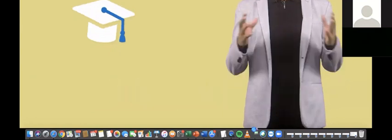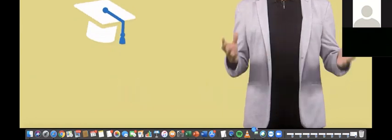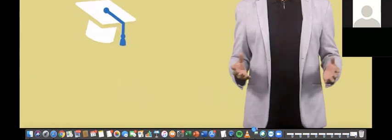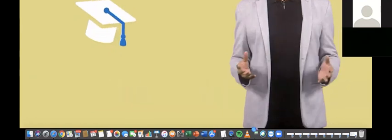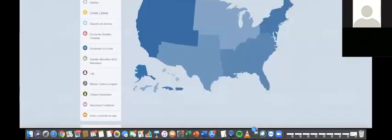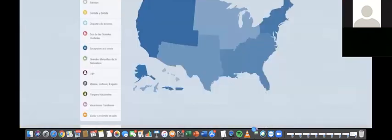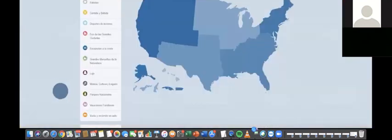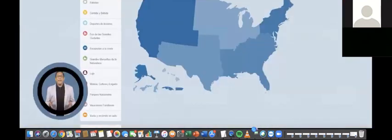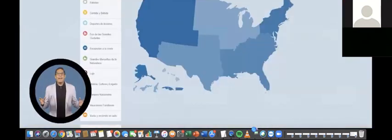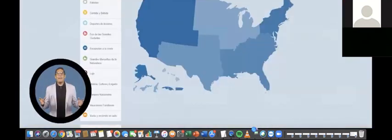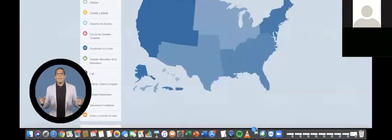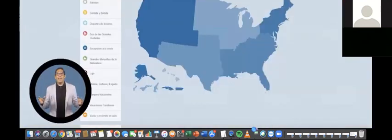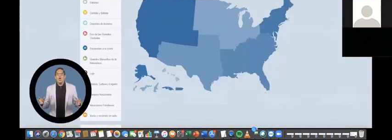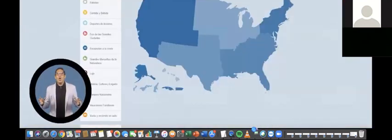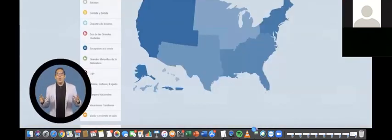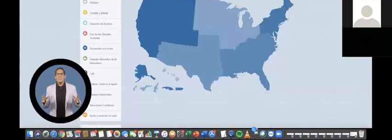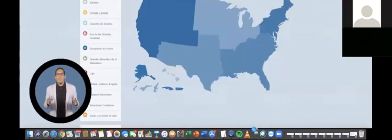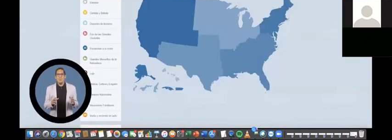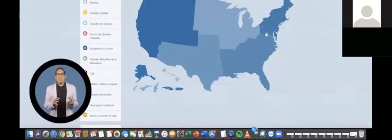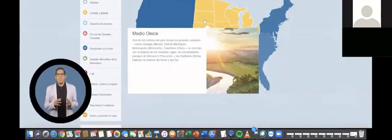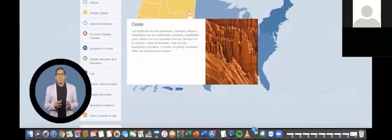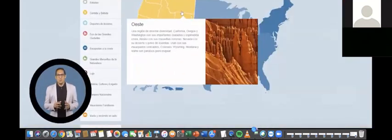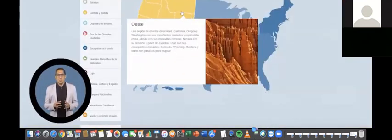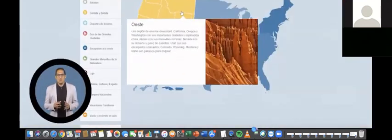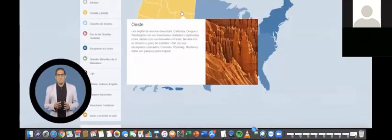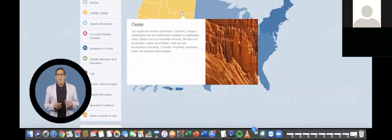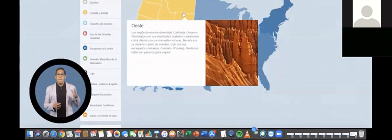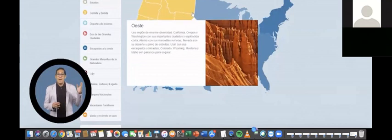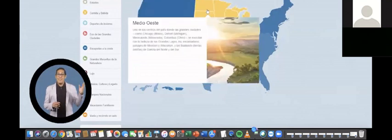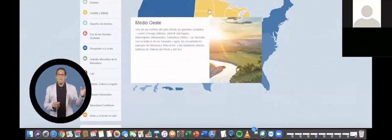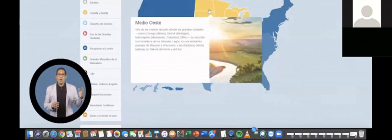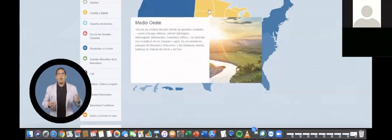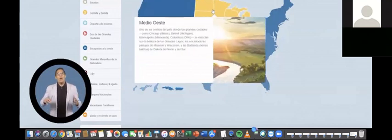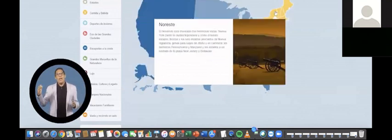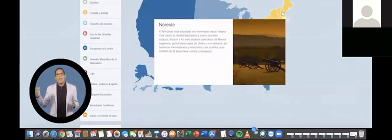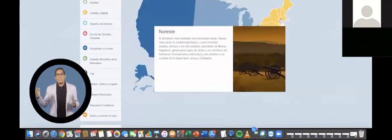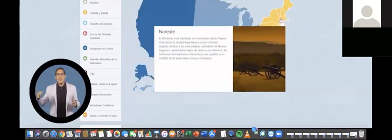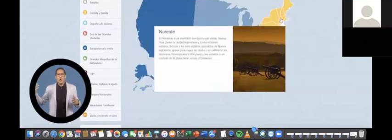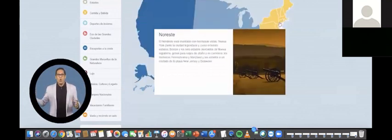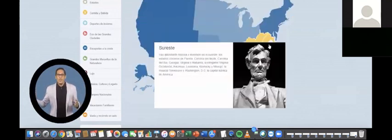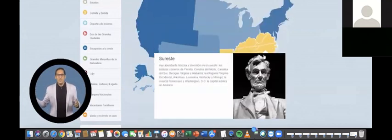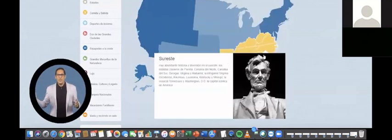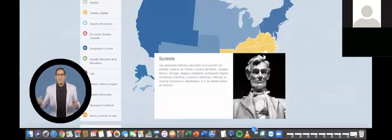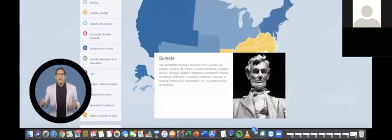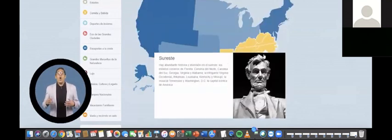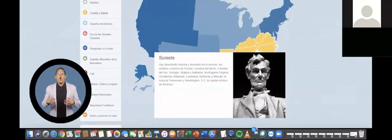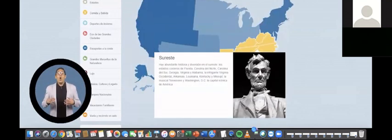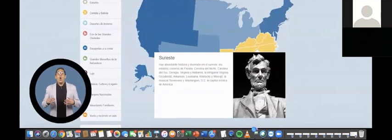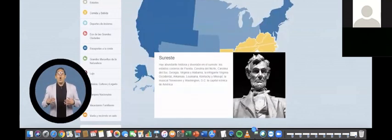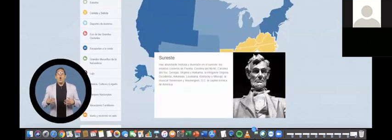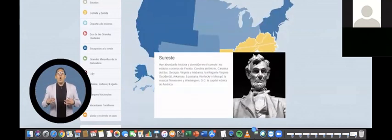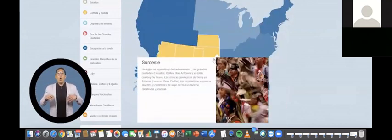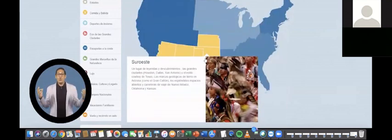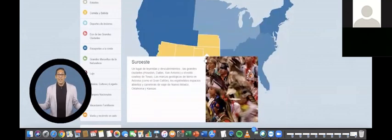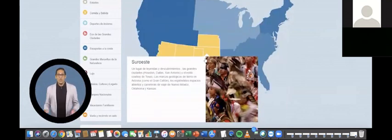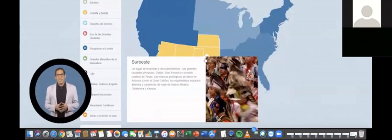Aquí van a aprender cómo está dividido Estados Unidos. Pacífico, este, oeste, o los territorios